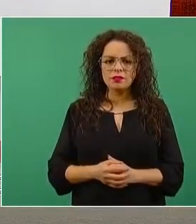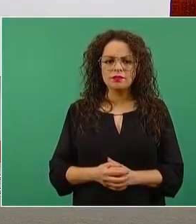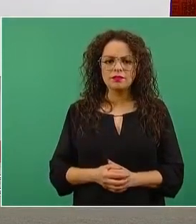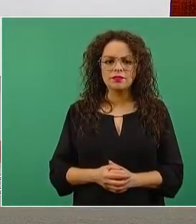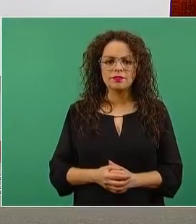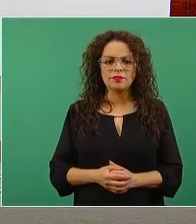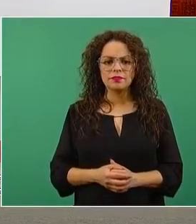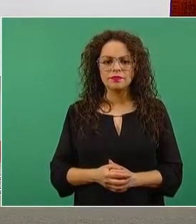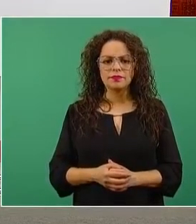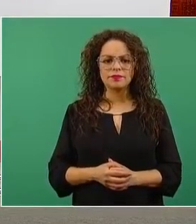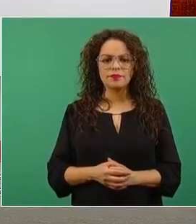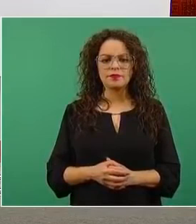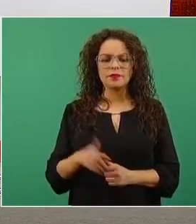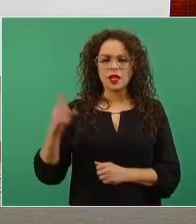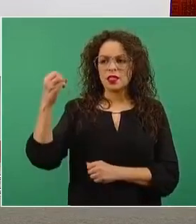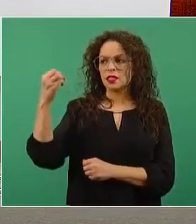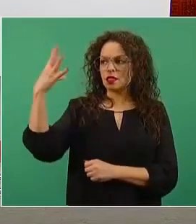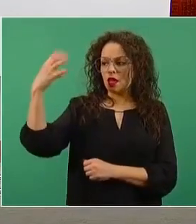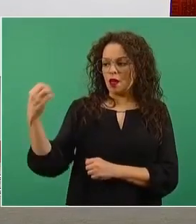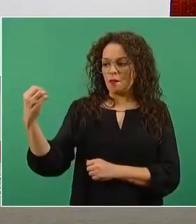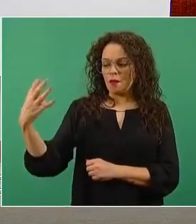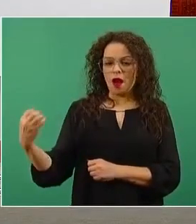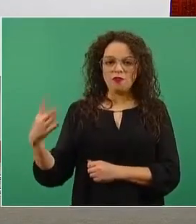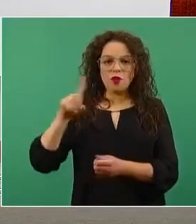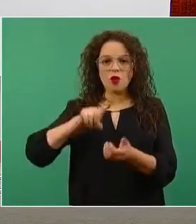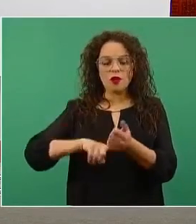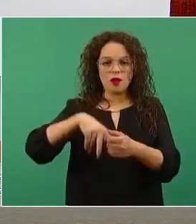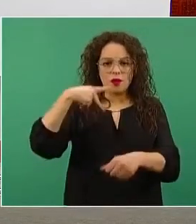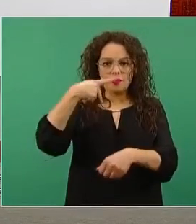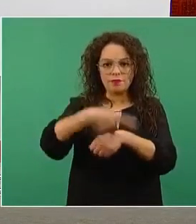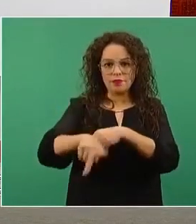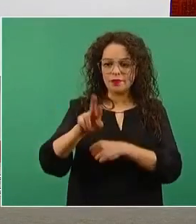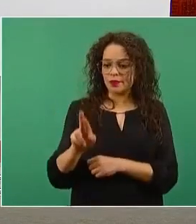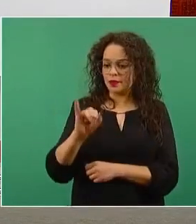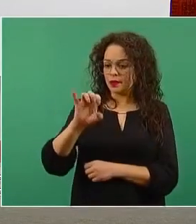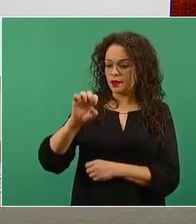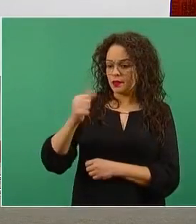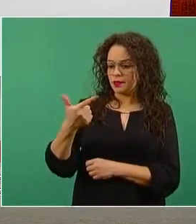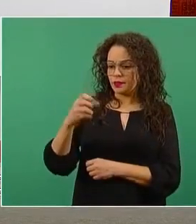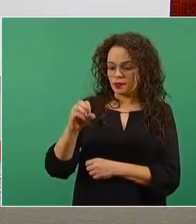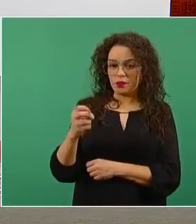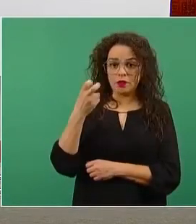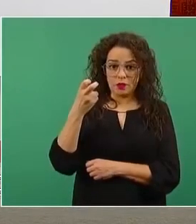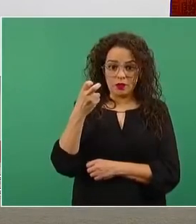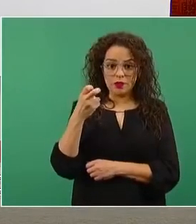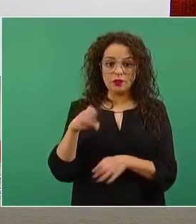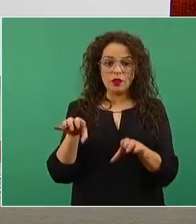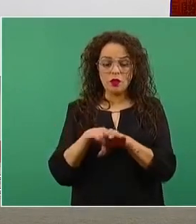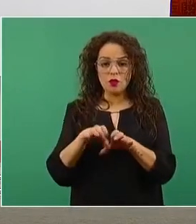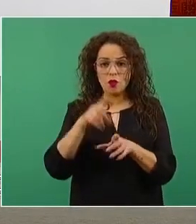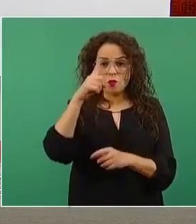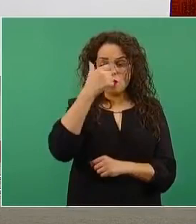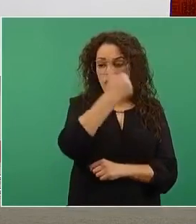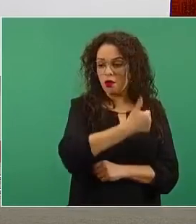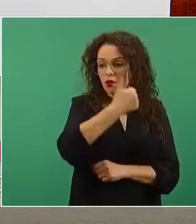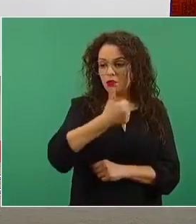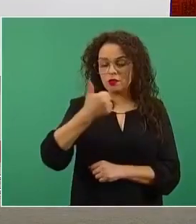los indicadores del semáforo de riesgo. Entonces, se calcula para cada una de las